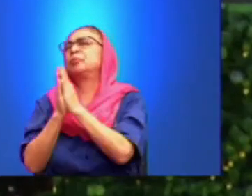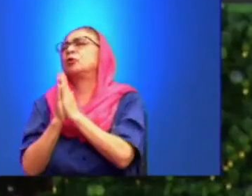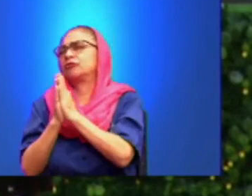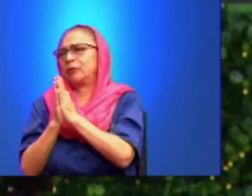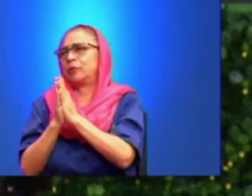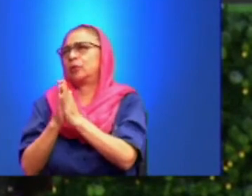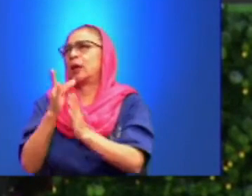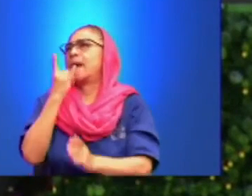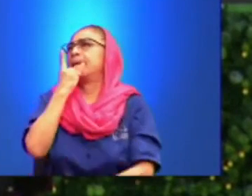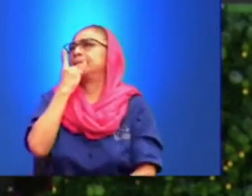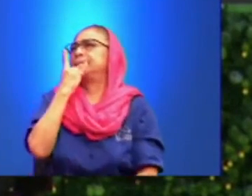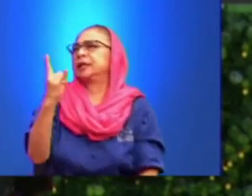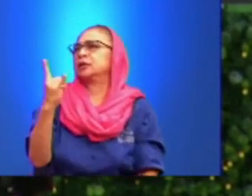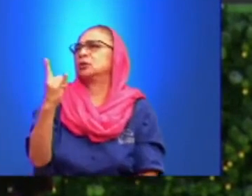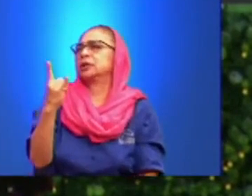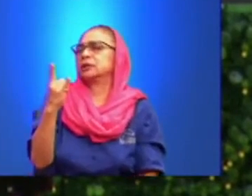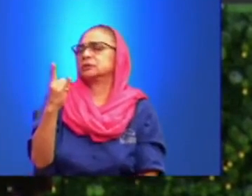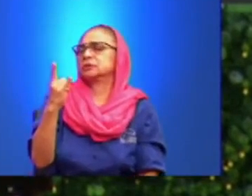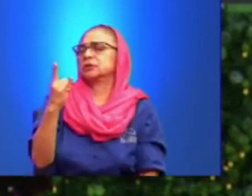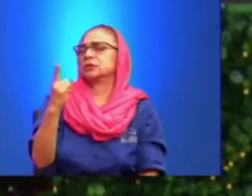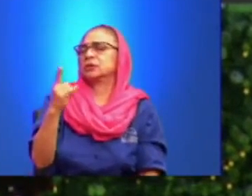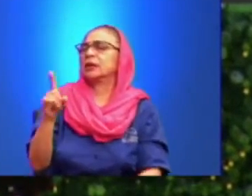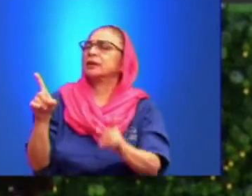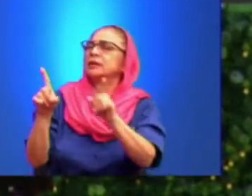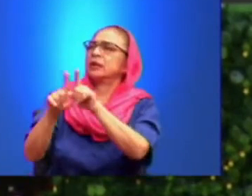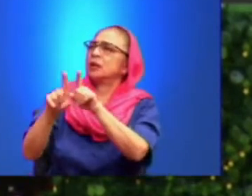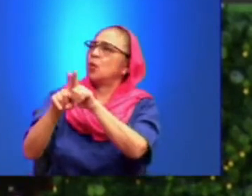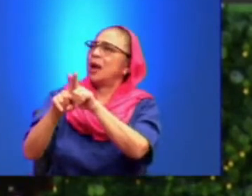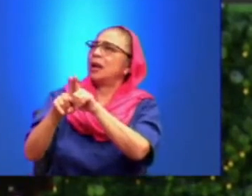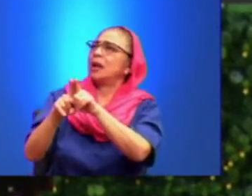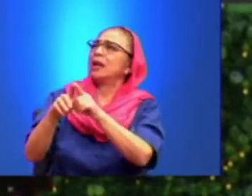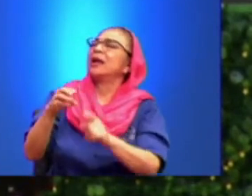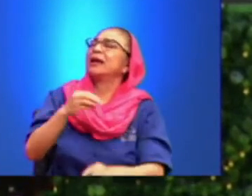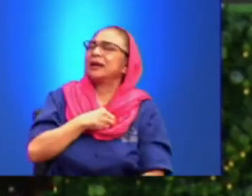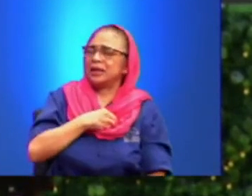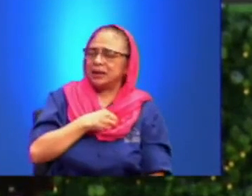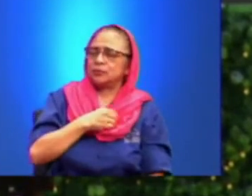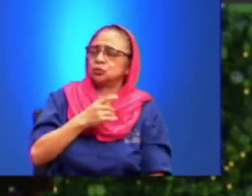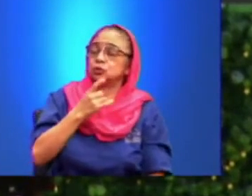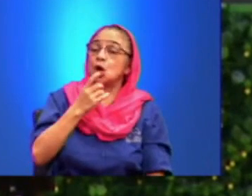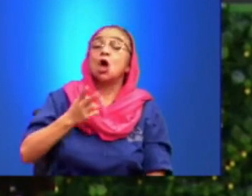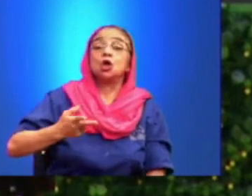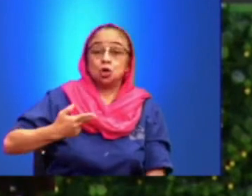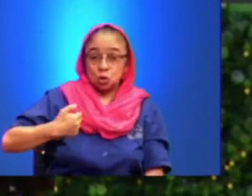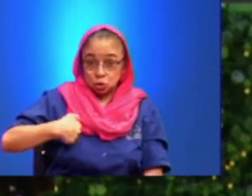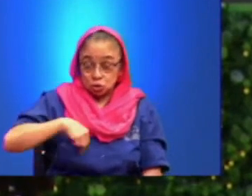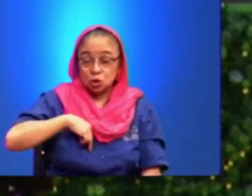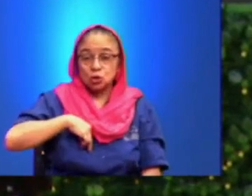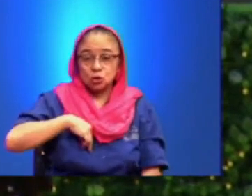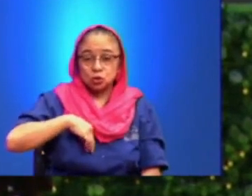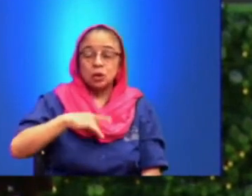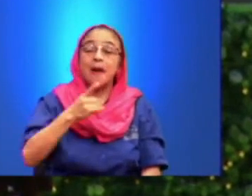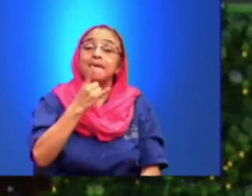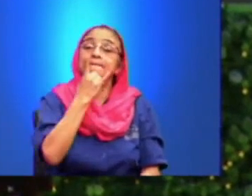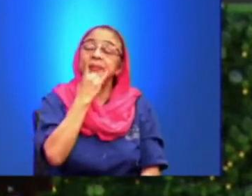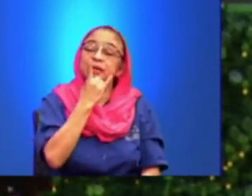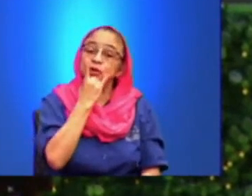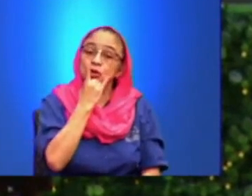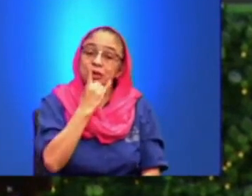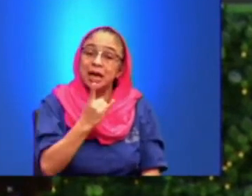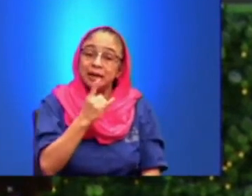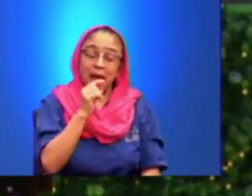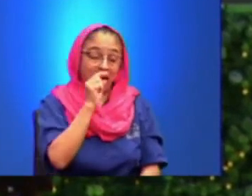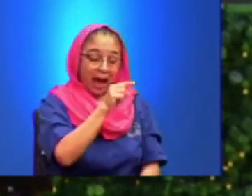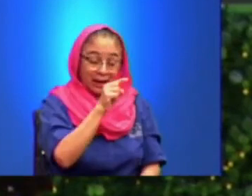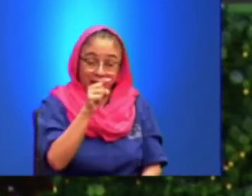y de la misma manera como tú nos perdona señor queremos perdonar aquellos que en algún momento